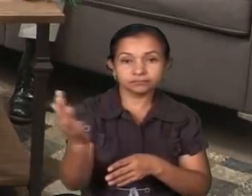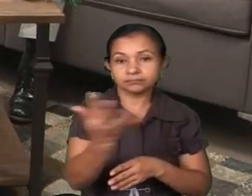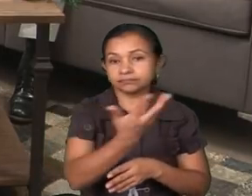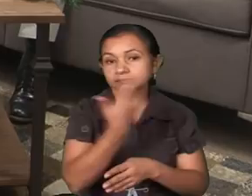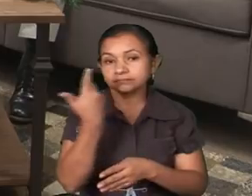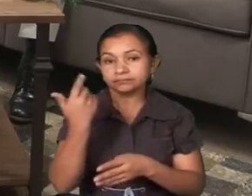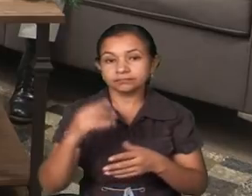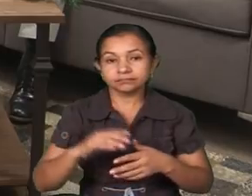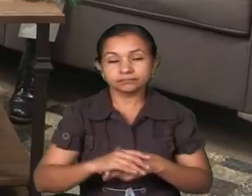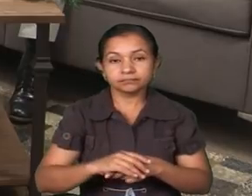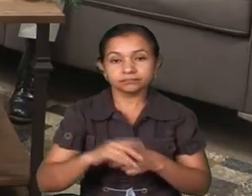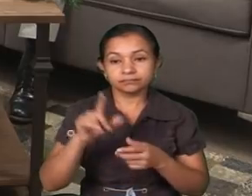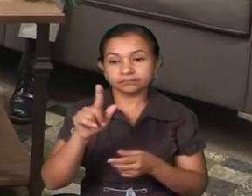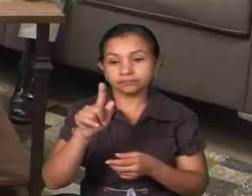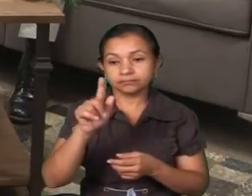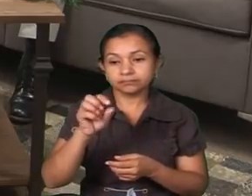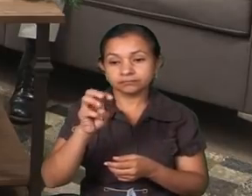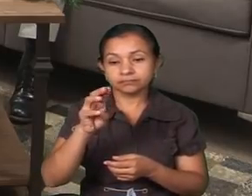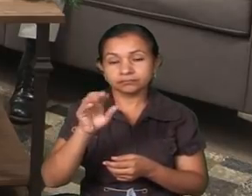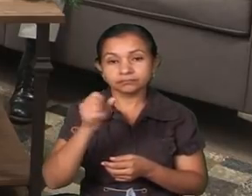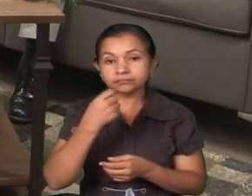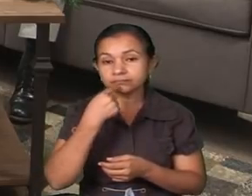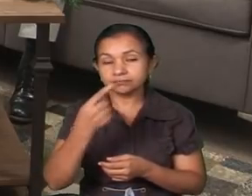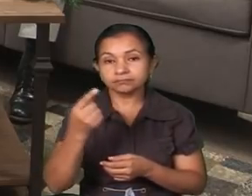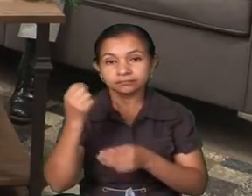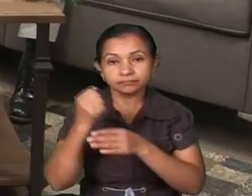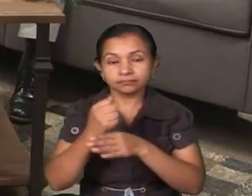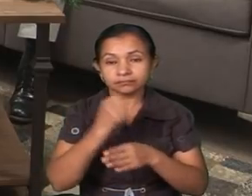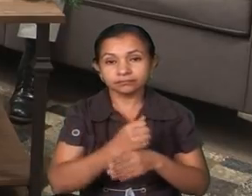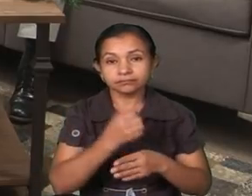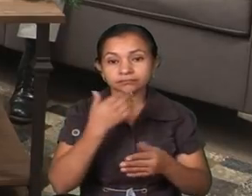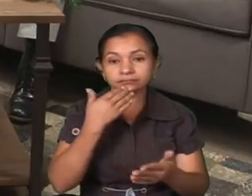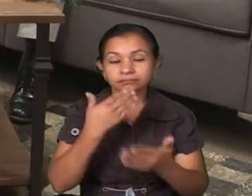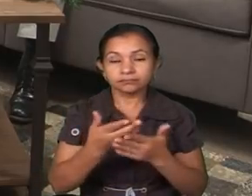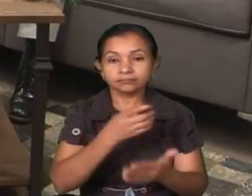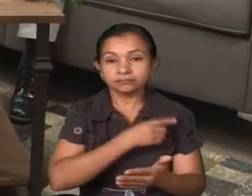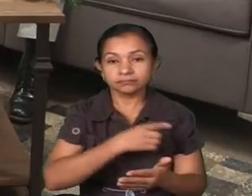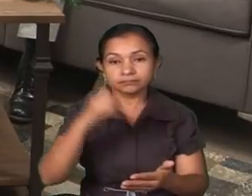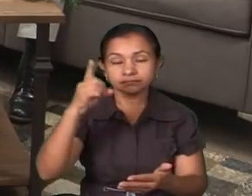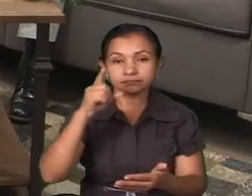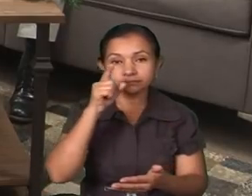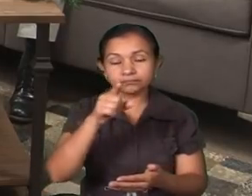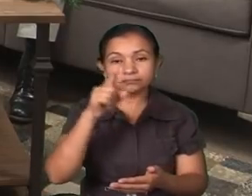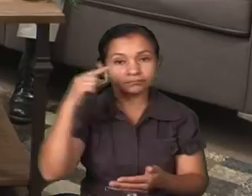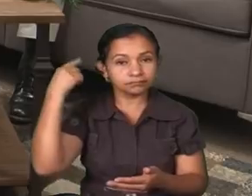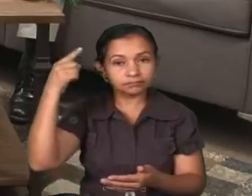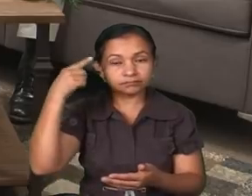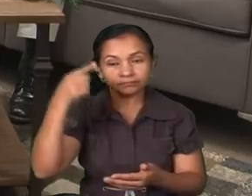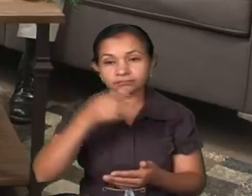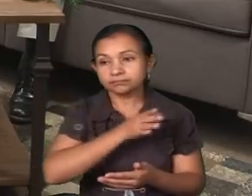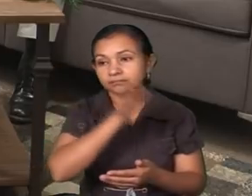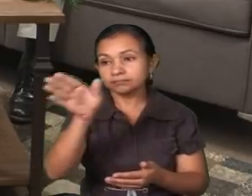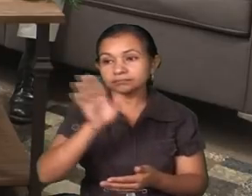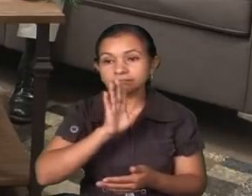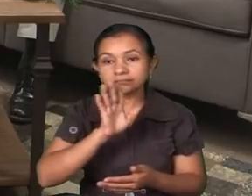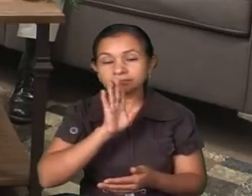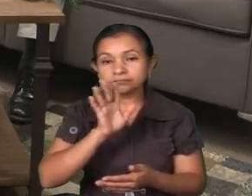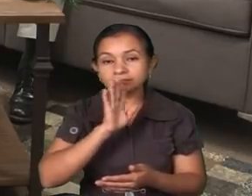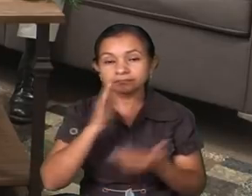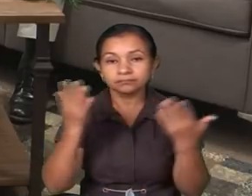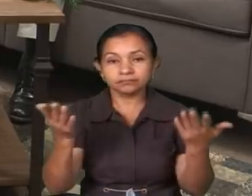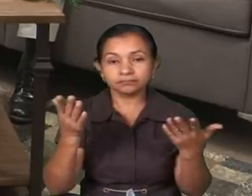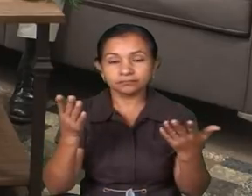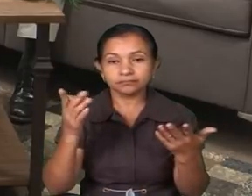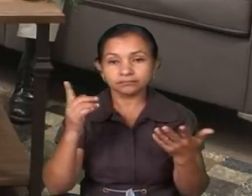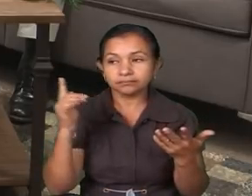el comandante Tomás Borges. Gracias a Dios se te ocurrió esa locura genial de hacer ARDE. Si no